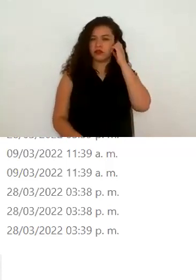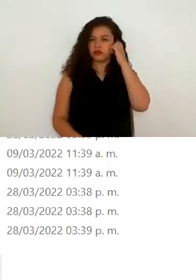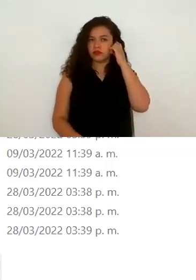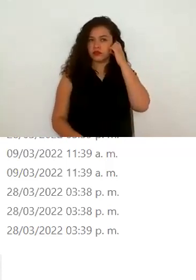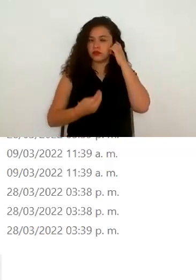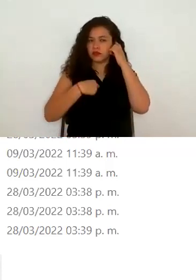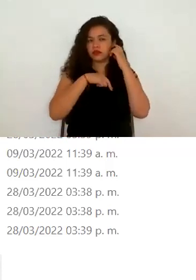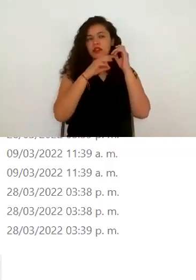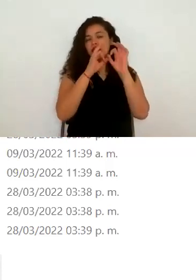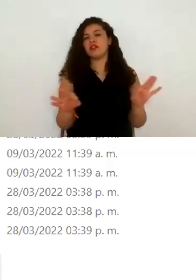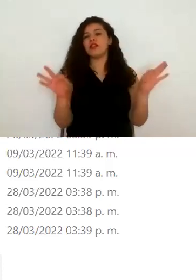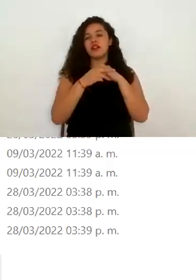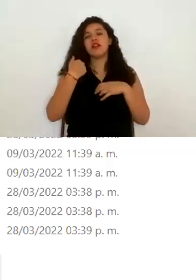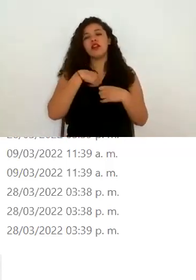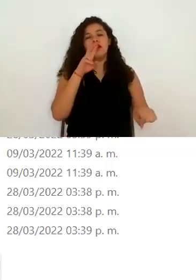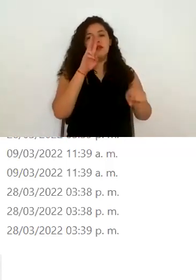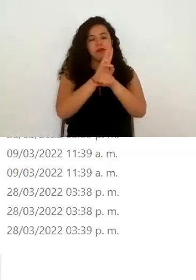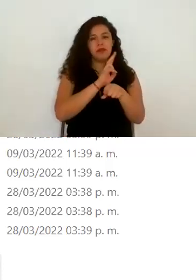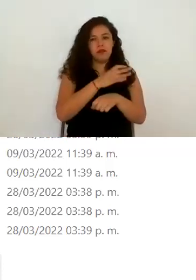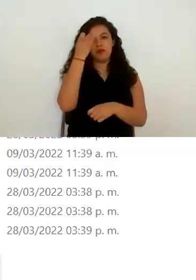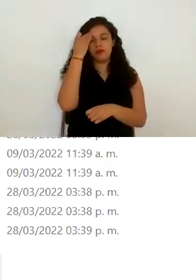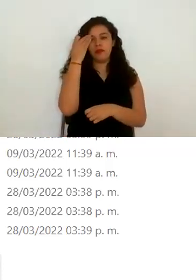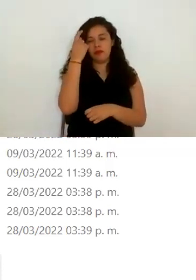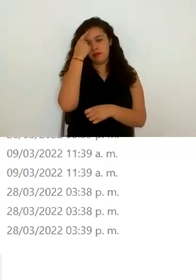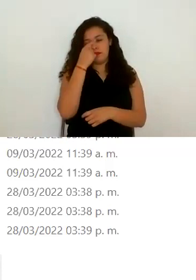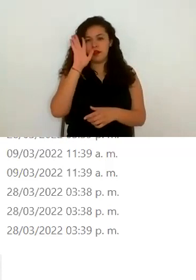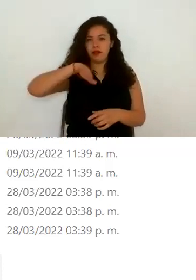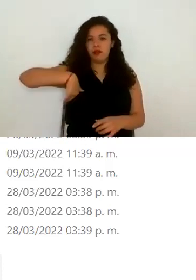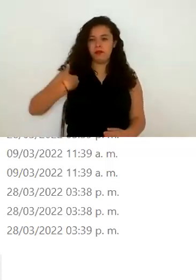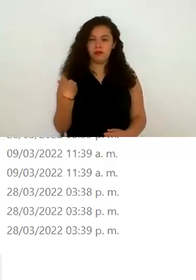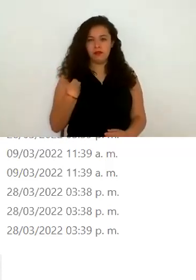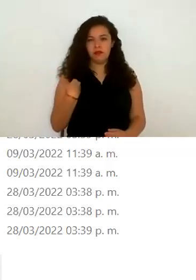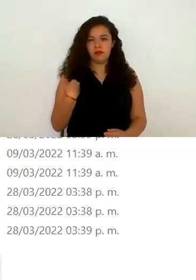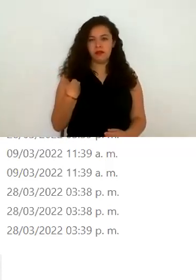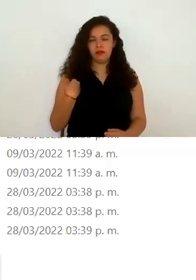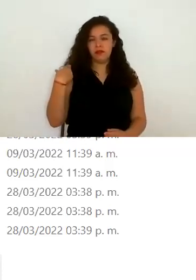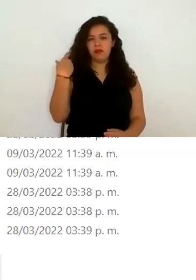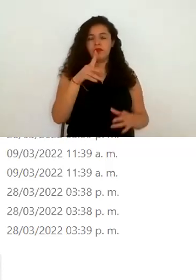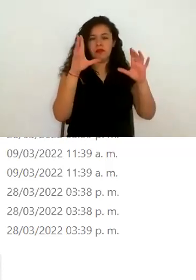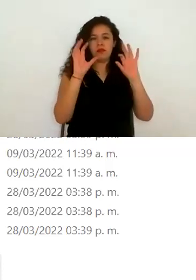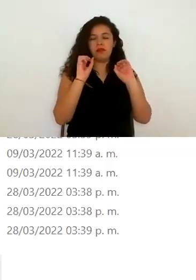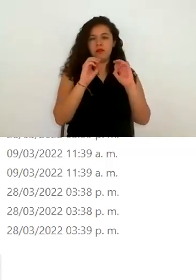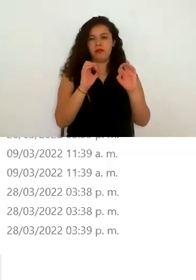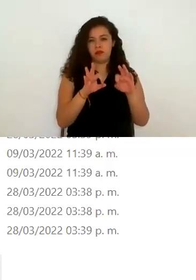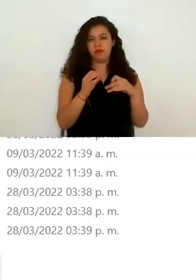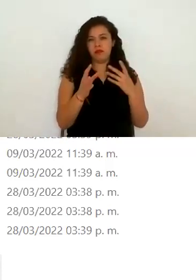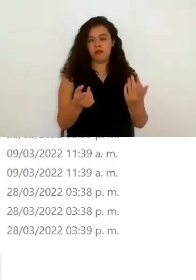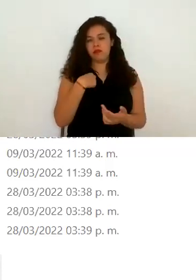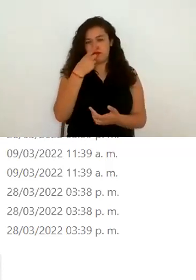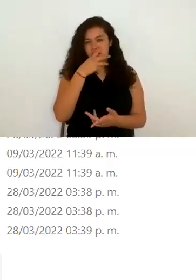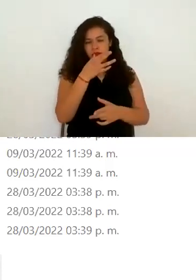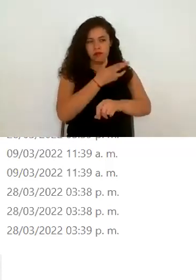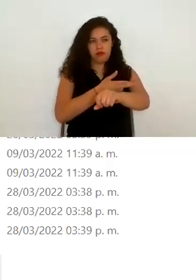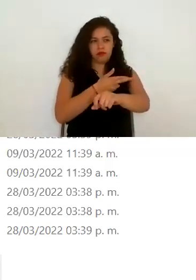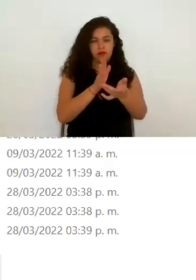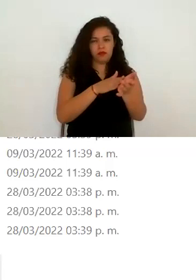que también monitoreemos los tiempos de conservación en sus oficinas. Yo les hablaba de los archivos de trámite, que